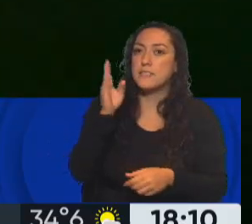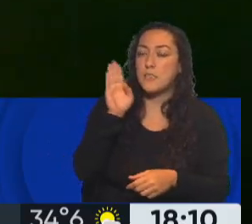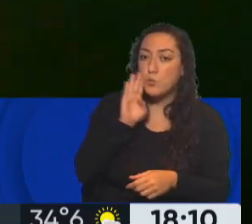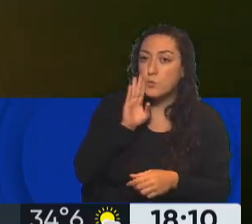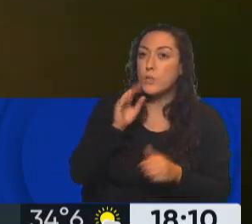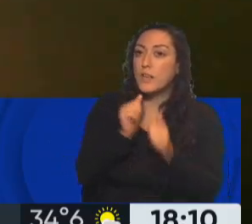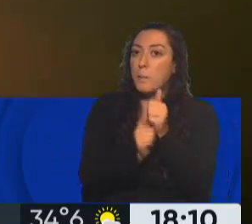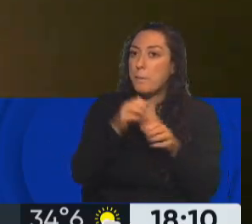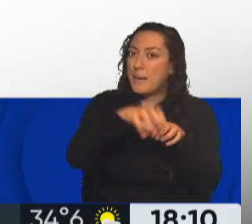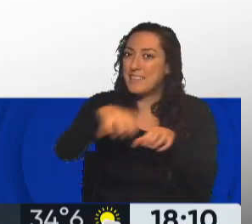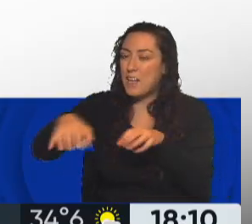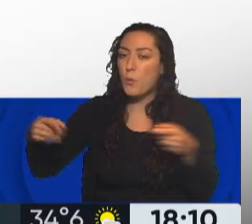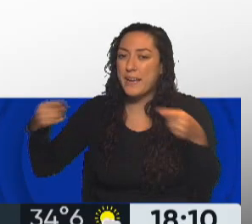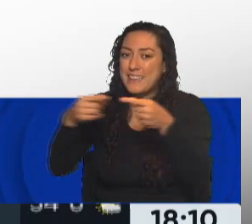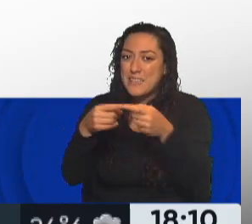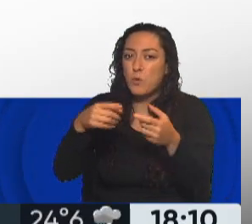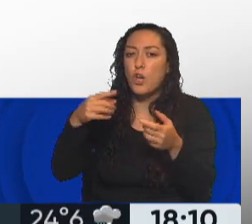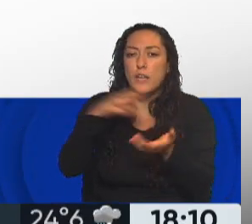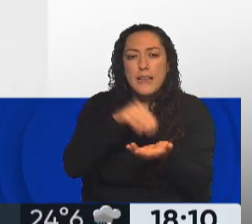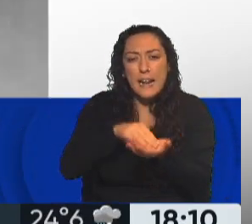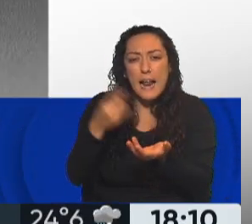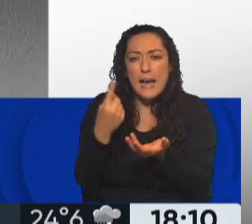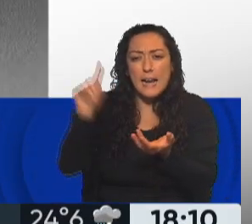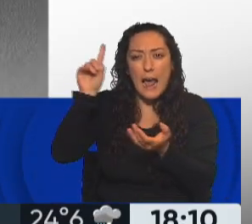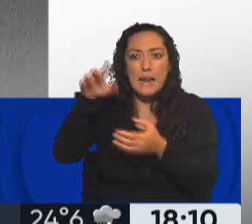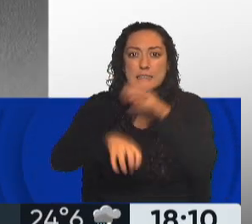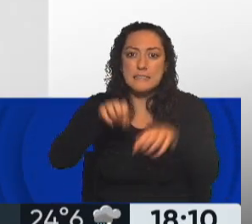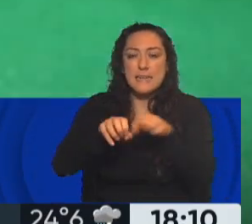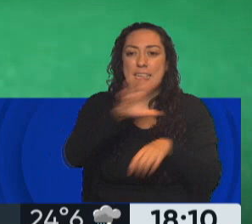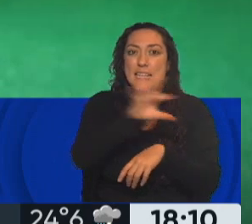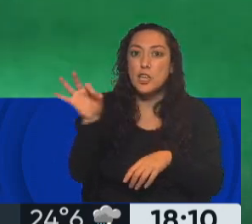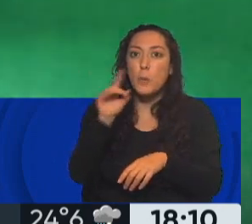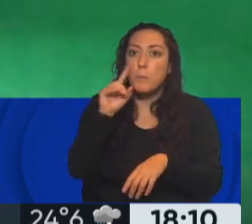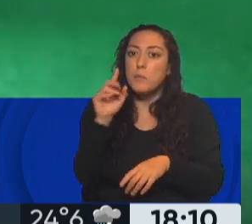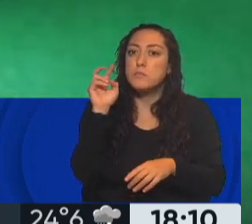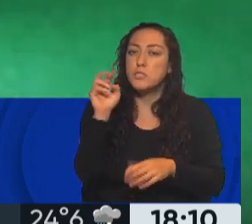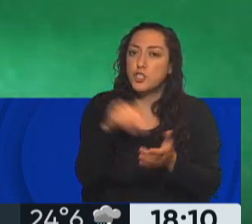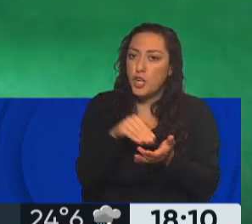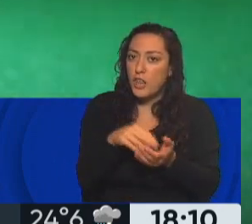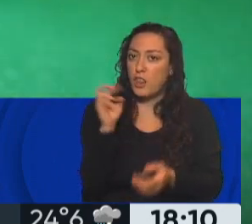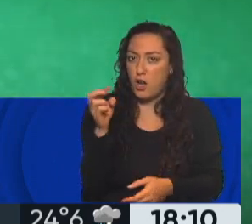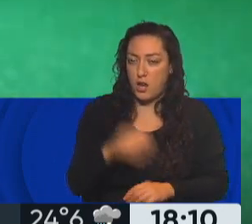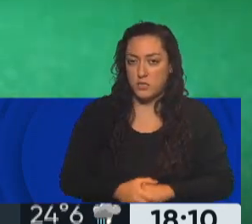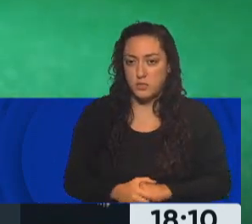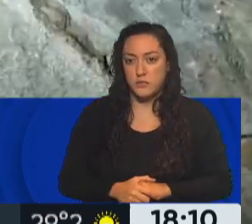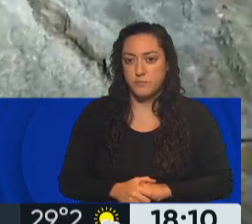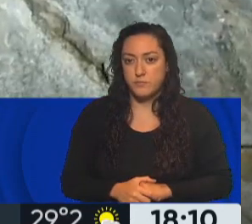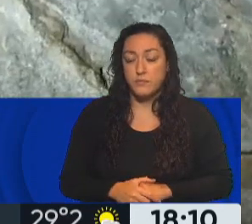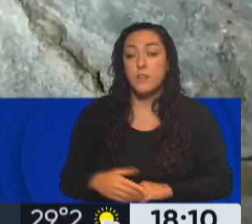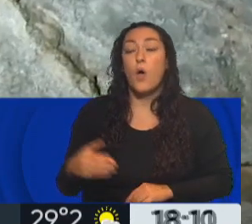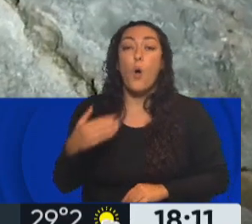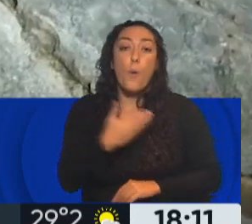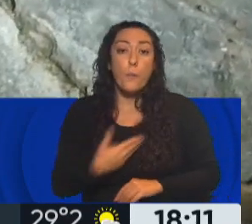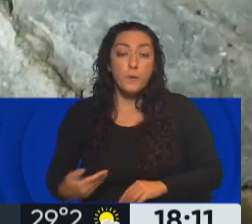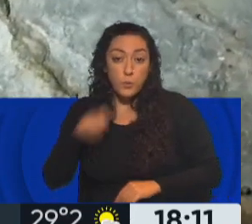explotar los yacimientos de tierras raras de Ucrania por $500.000 millones. El presidente ucraniano,